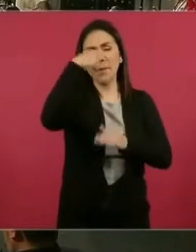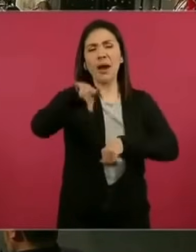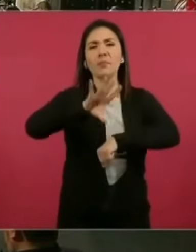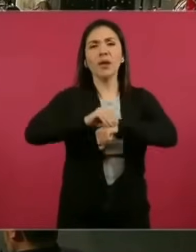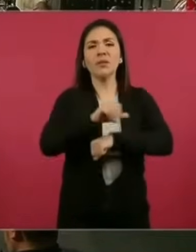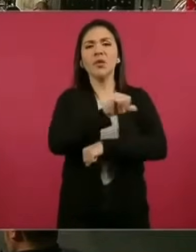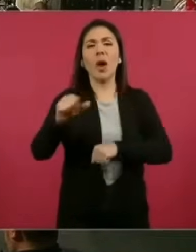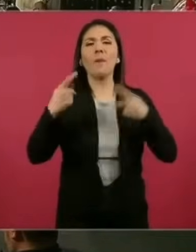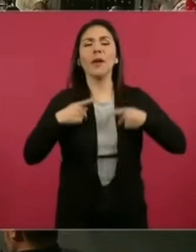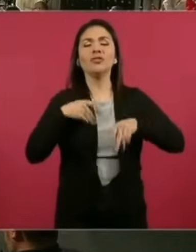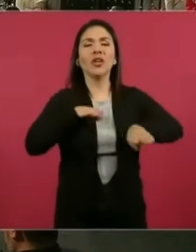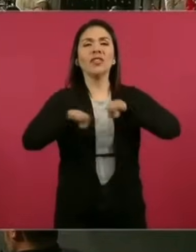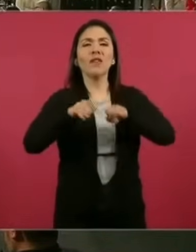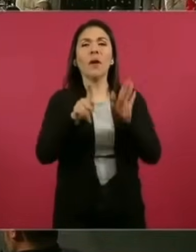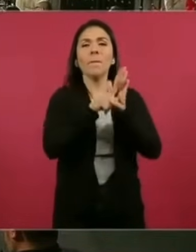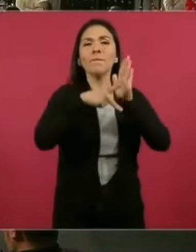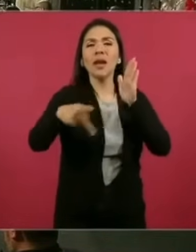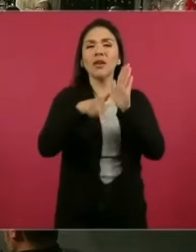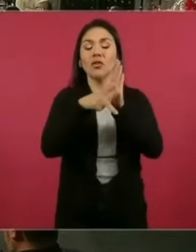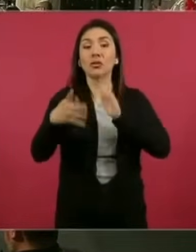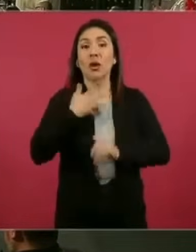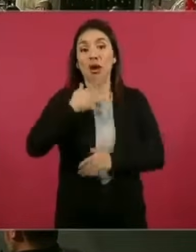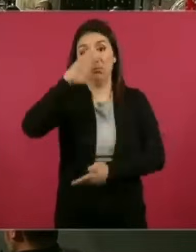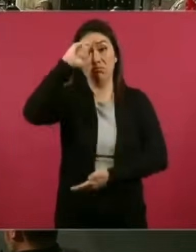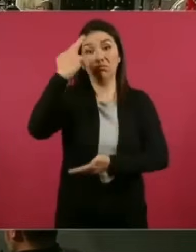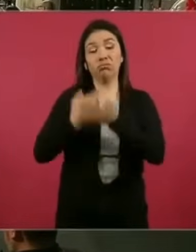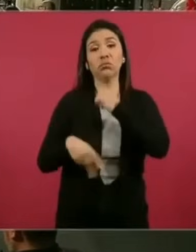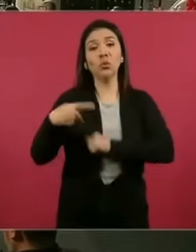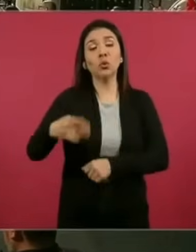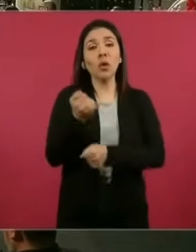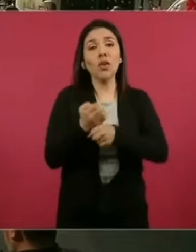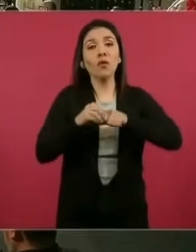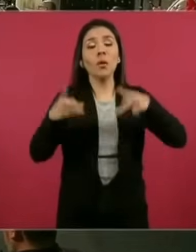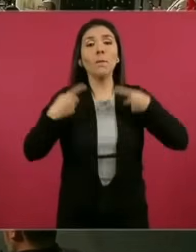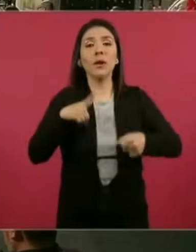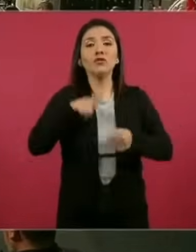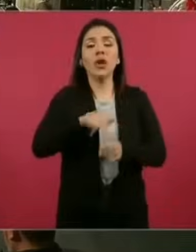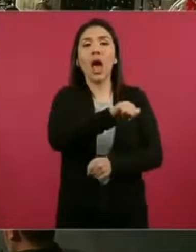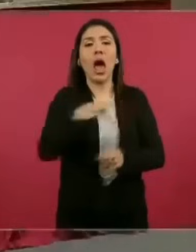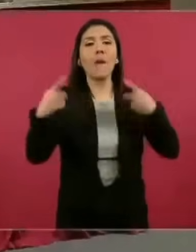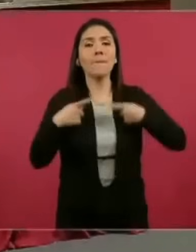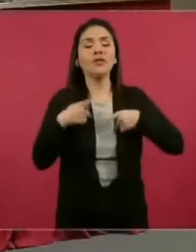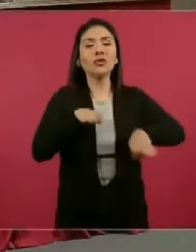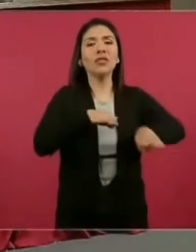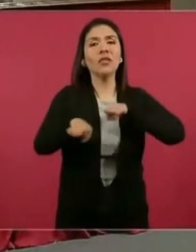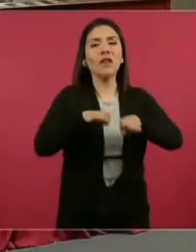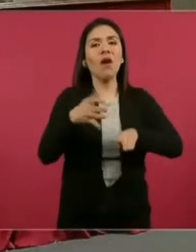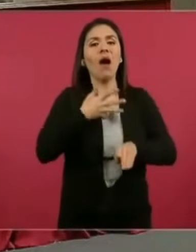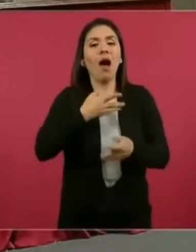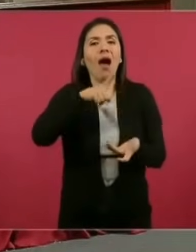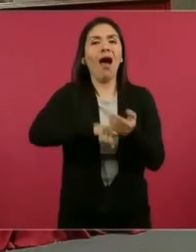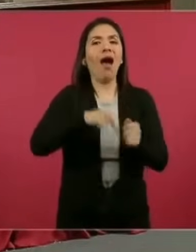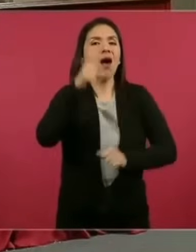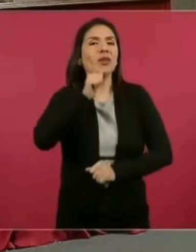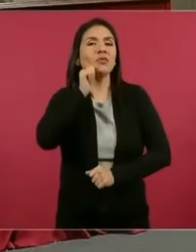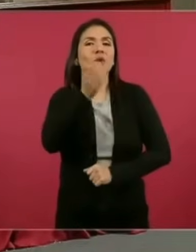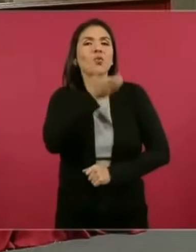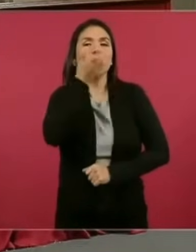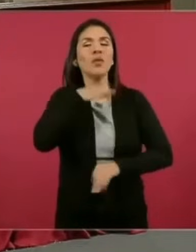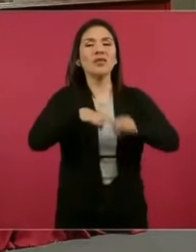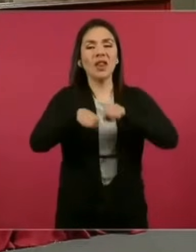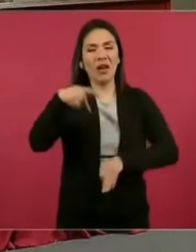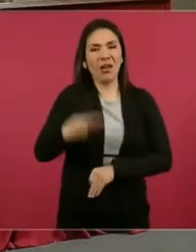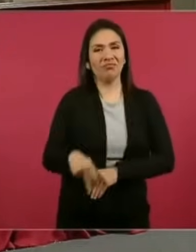que vulneró datos personales de personas que cubren la fuente de